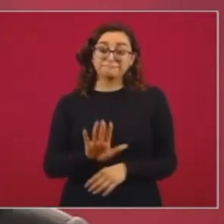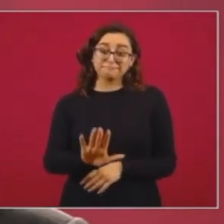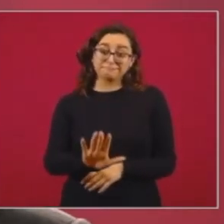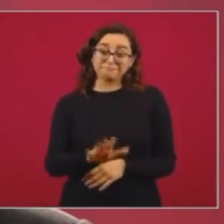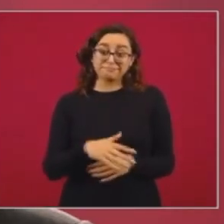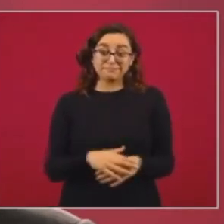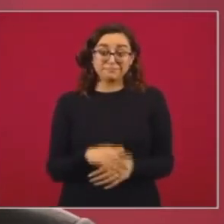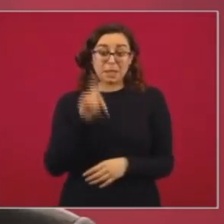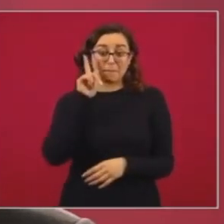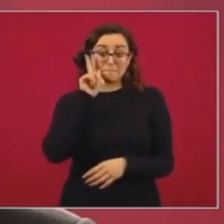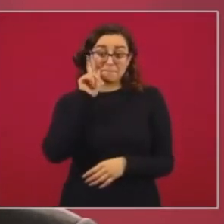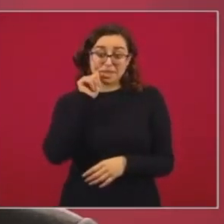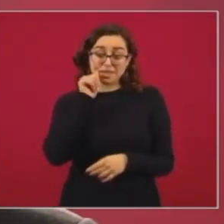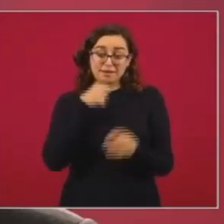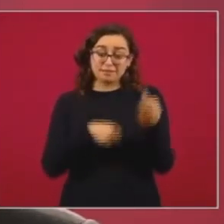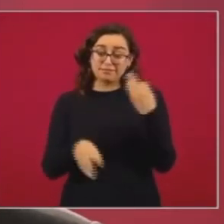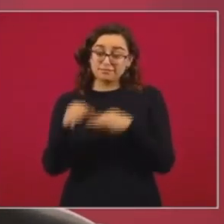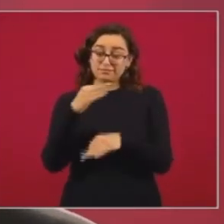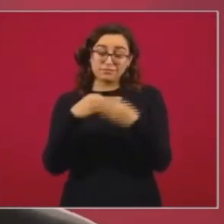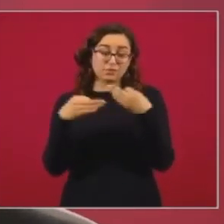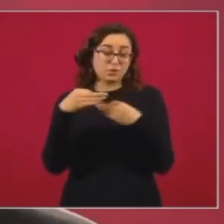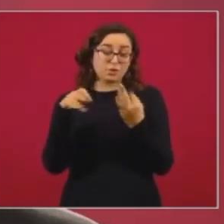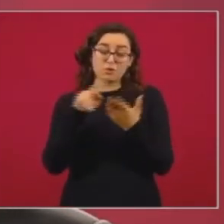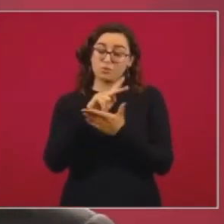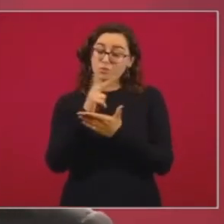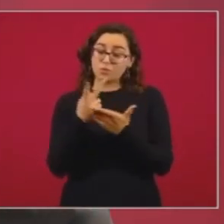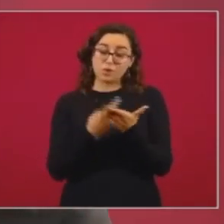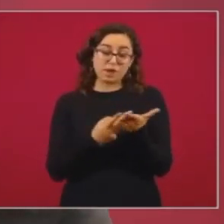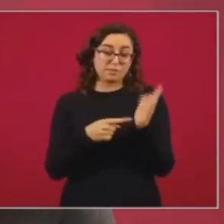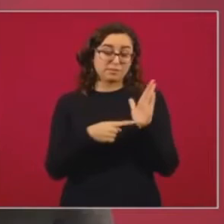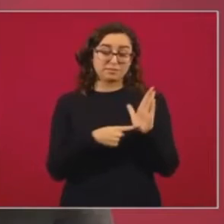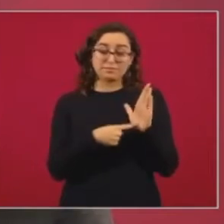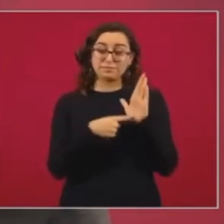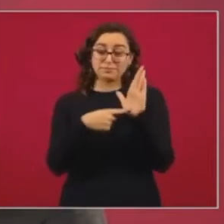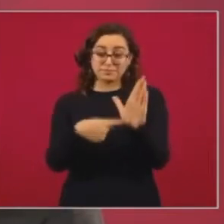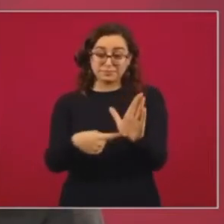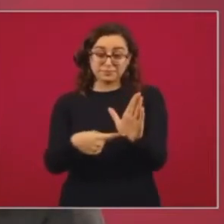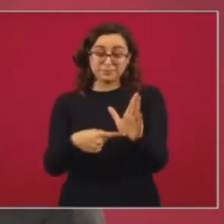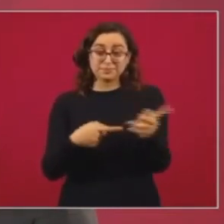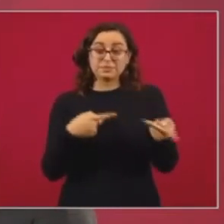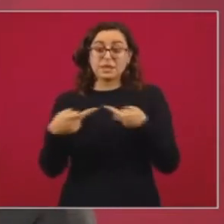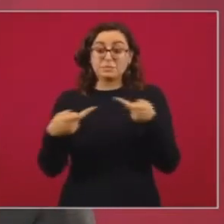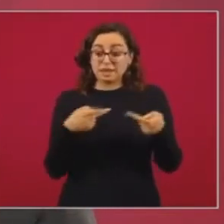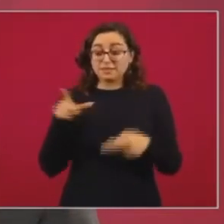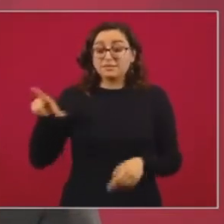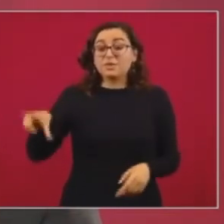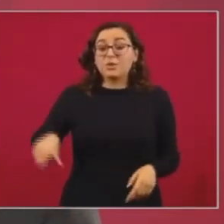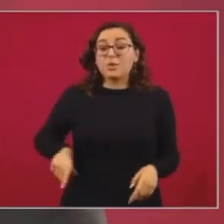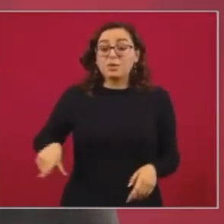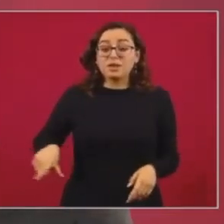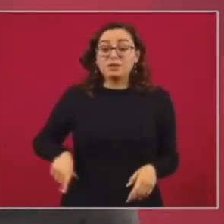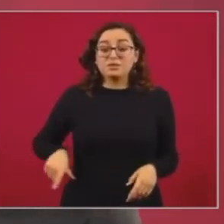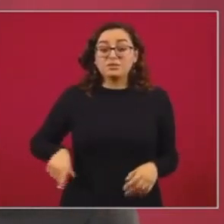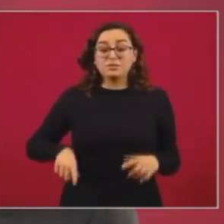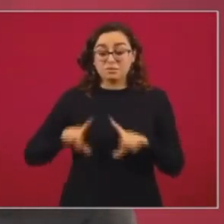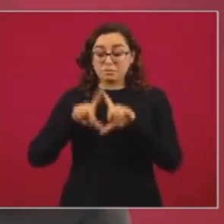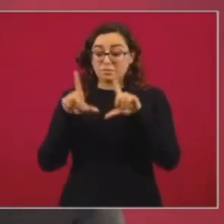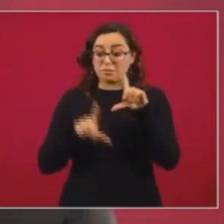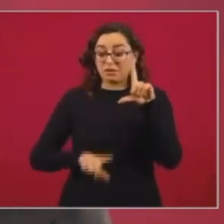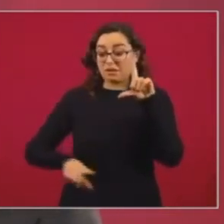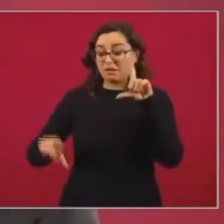mañana vamos a presentar, es lo que estoy precisamente anunciando en este momento, el plan del Gobierno de México. El plan es del Gobierno de México. Aquí no